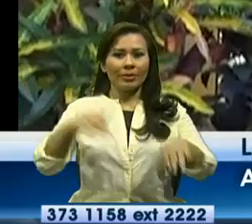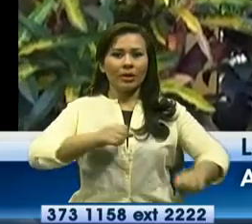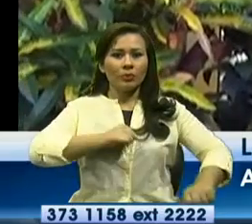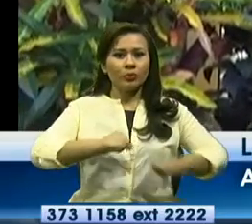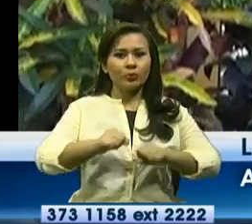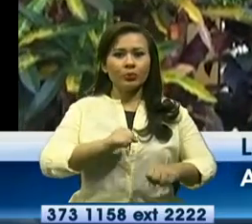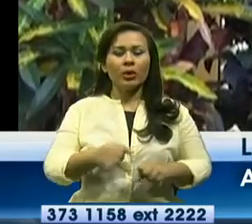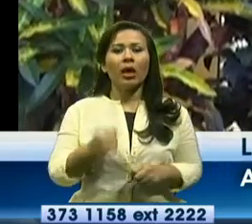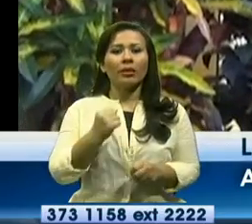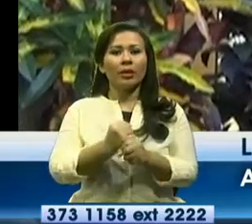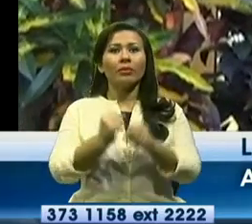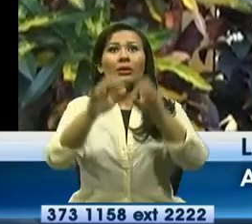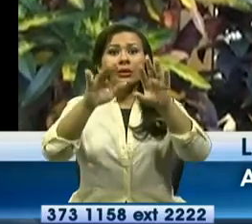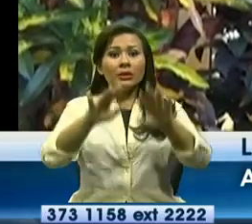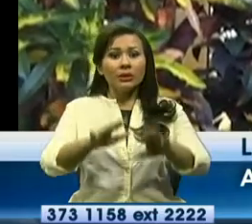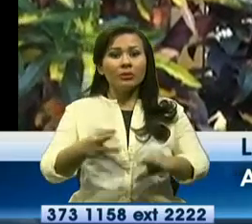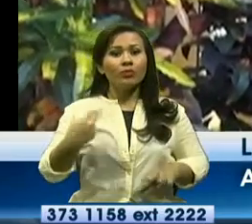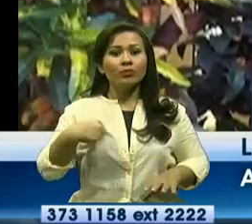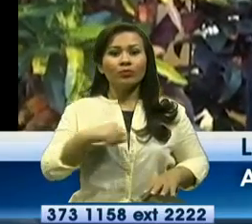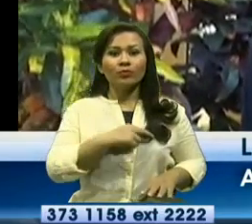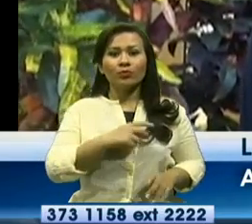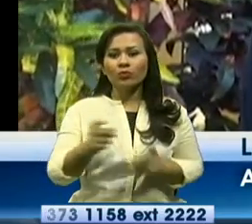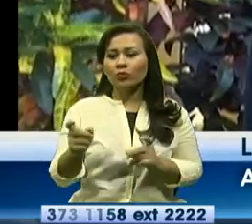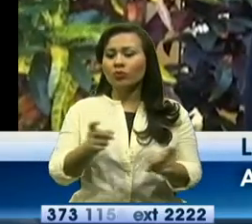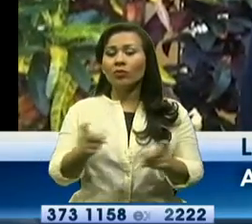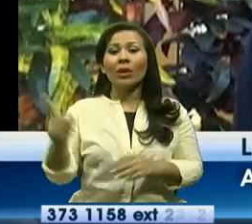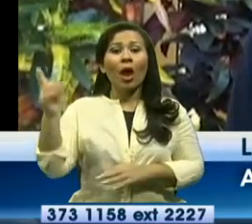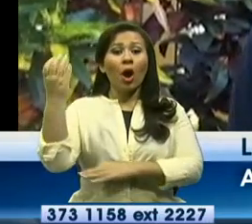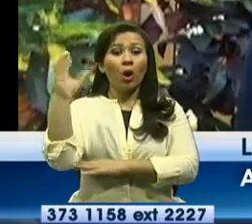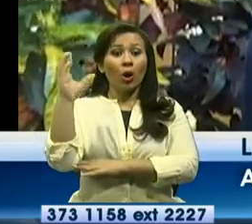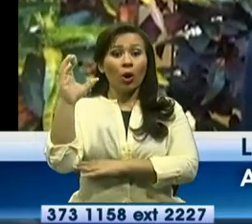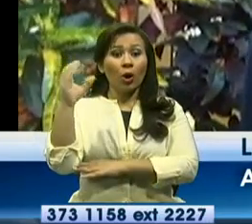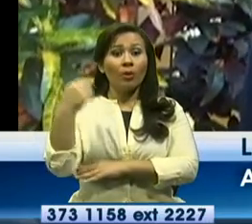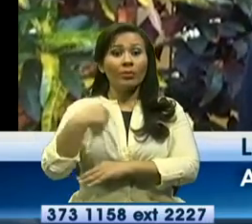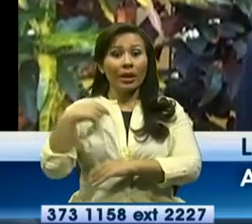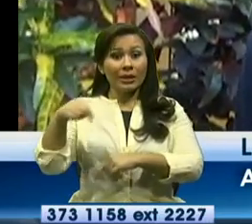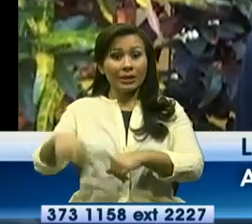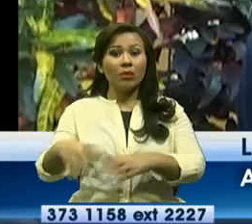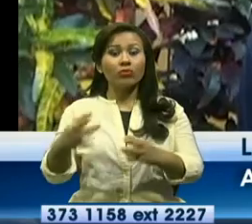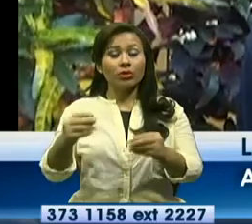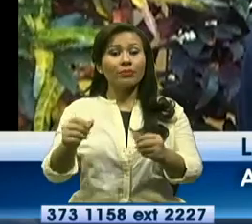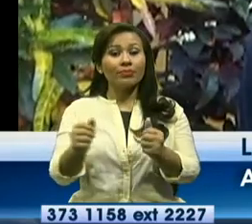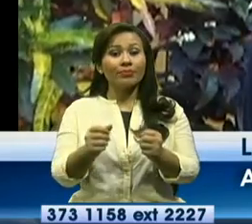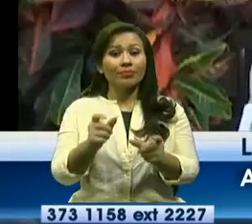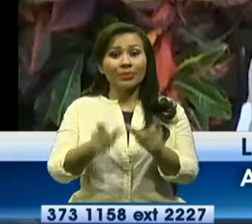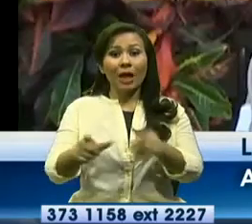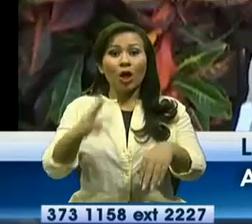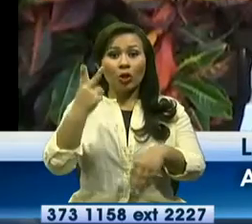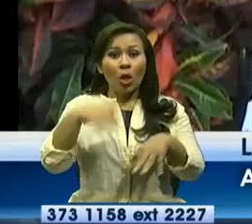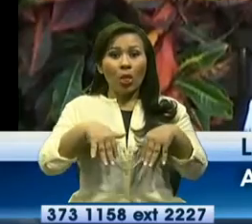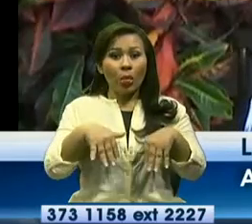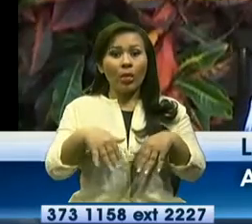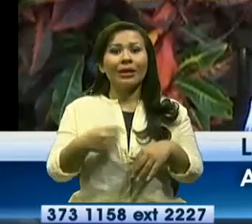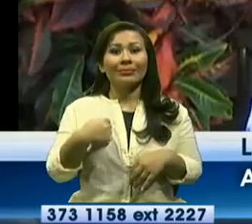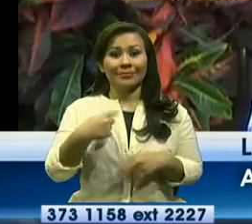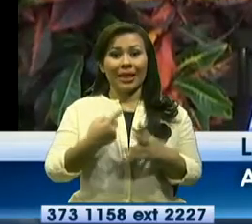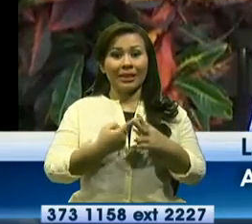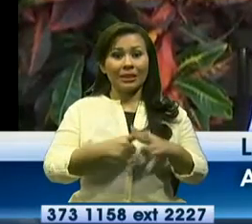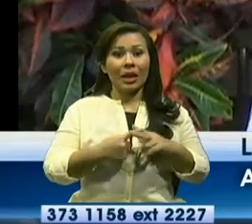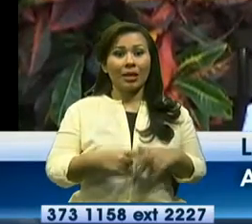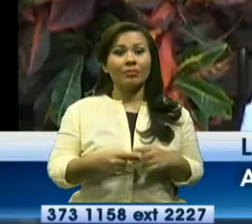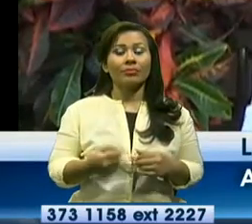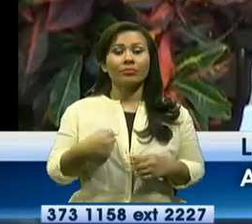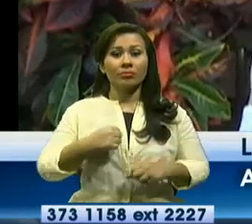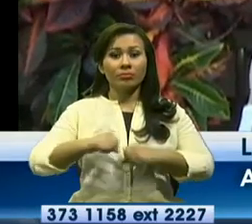del riesgo general de conjunto con Bomberos Bogotá, vamos 68 personas, dos caninos. Otra herramienta más importante se